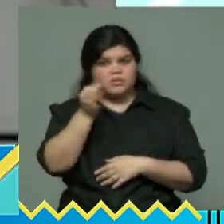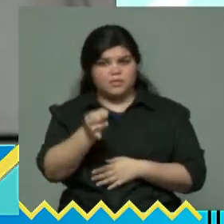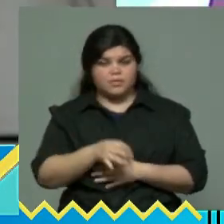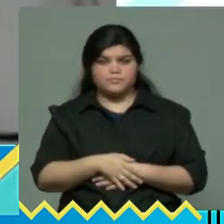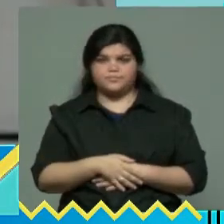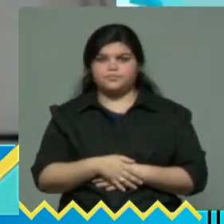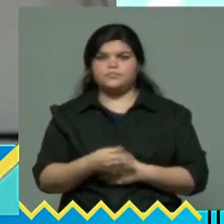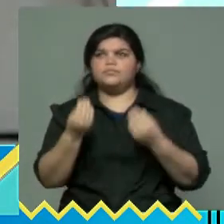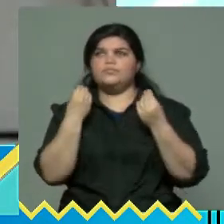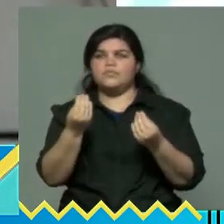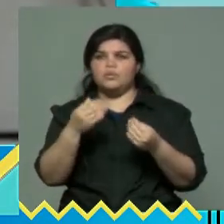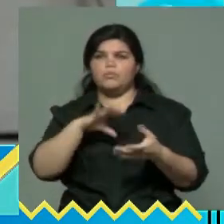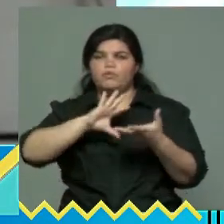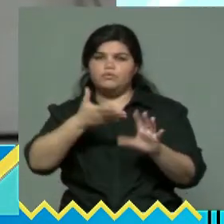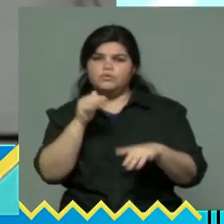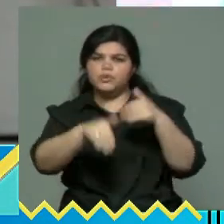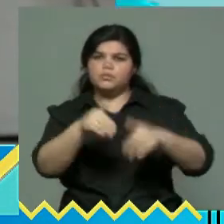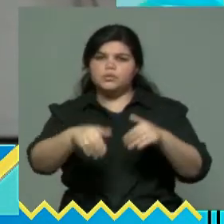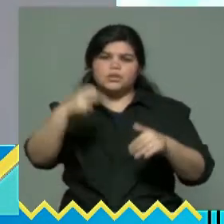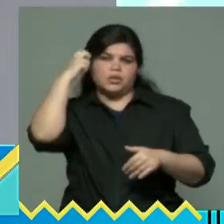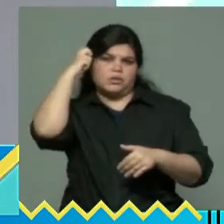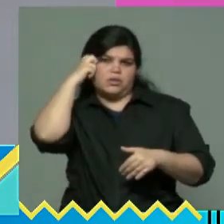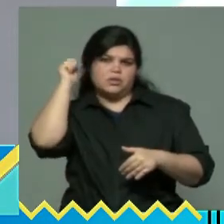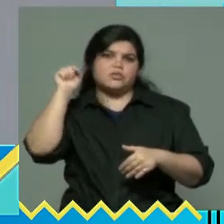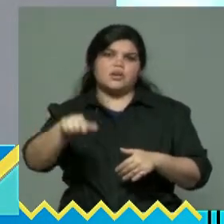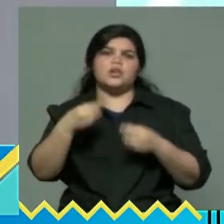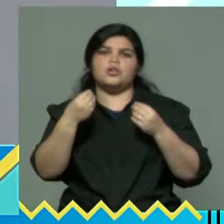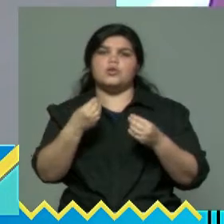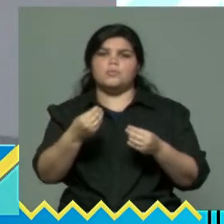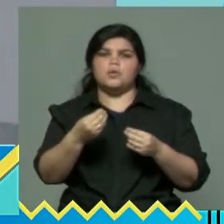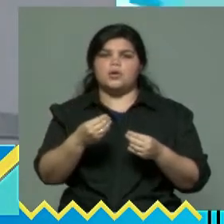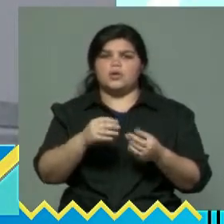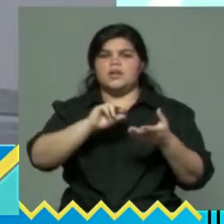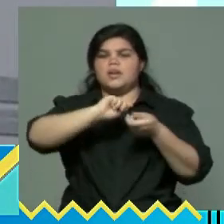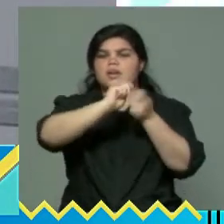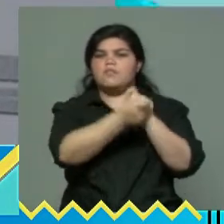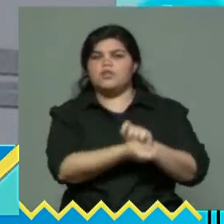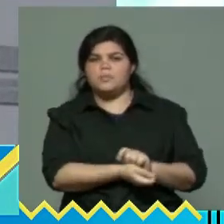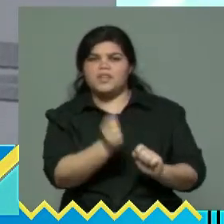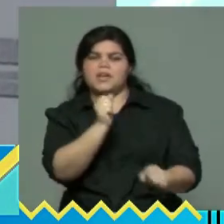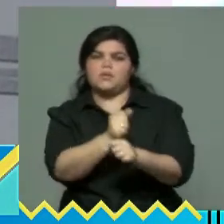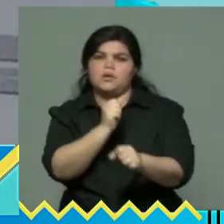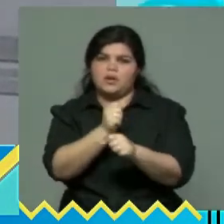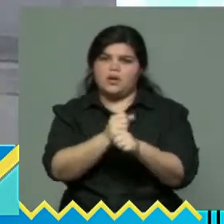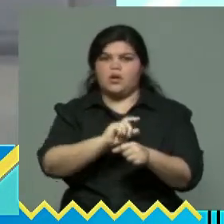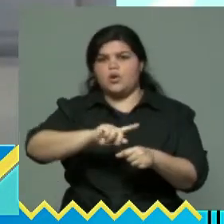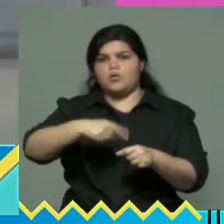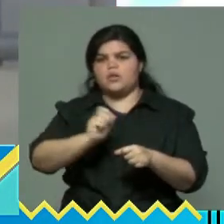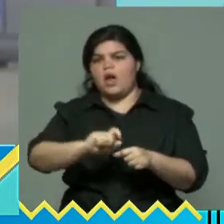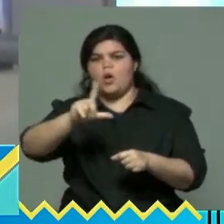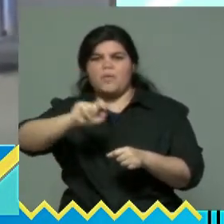cómo votarían en el Congreso sobre la reforma previsional, la reforma laboral que se viene, los nuevos